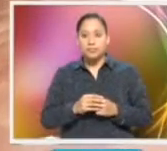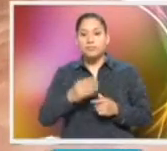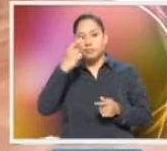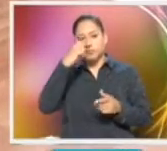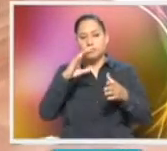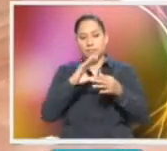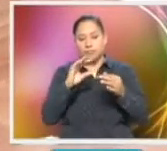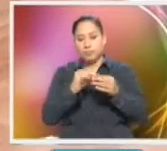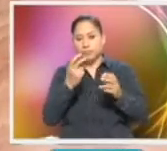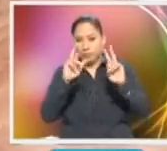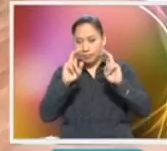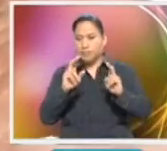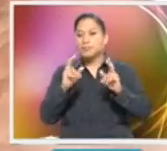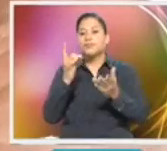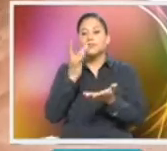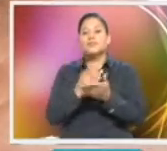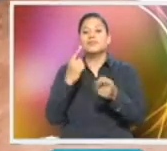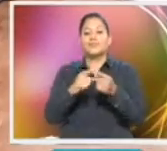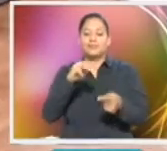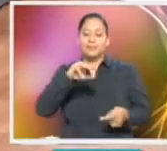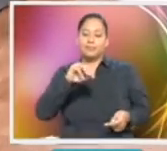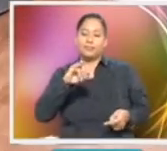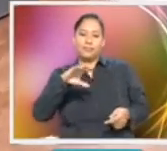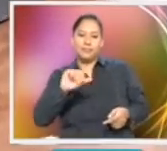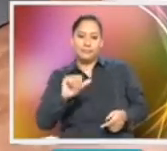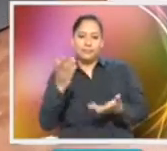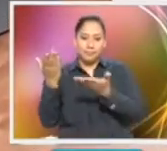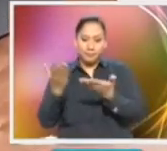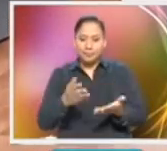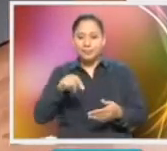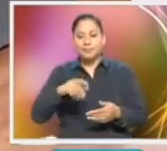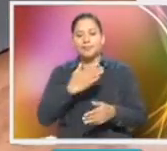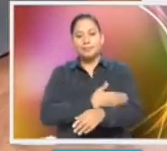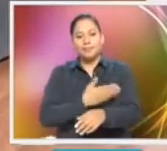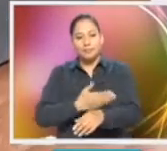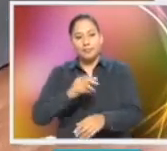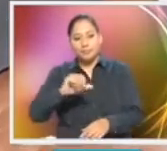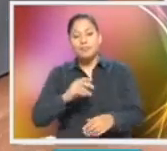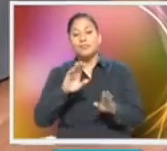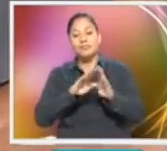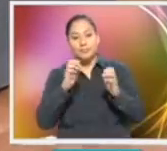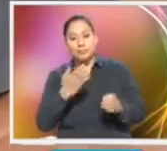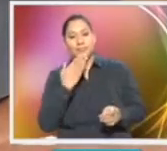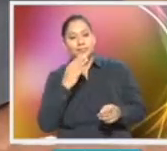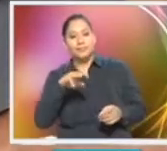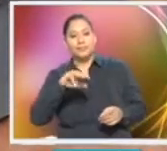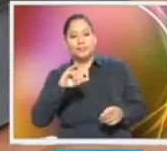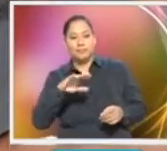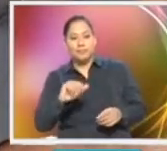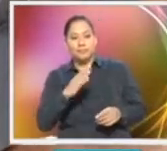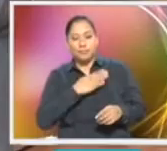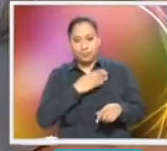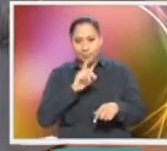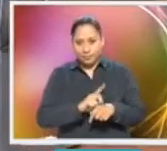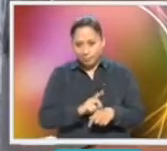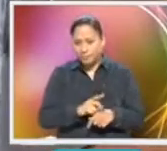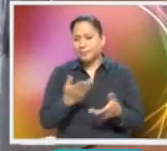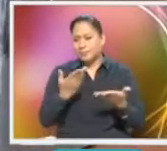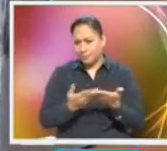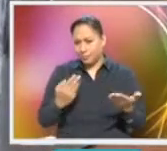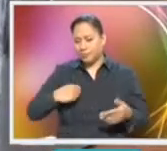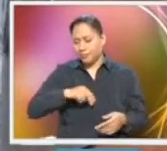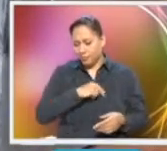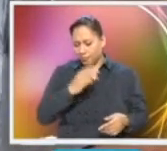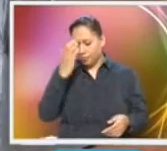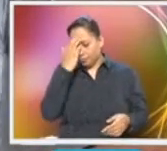para hablar de estos temas, solamente Mónica Oribe, que nos acompaña. ¿Cómo estás, el día de Quique? hoy. Qué Muy bien, gusto. Moni, buenos días. Buenos días. Y ahora, bueno, vamos